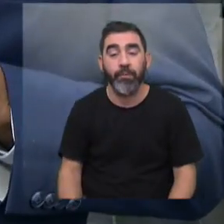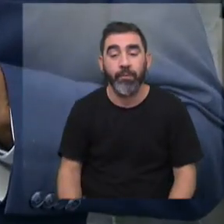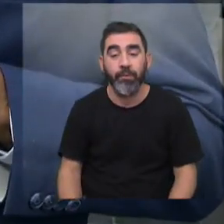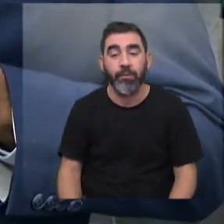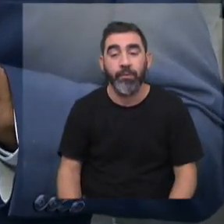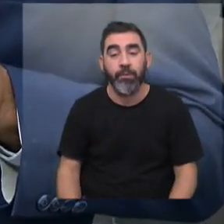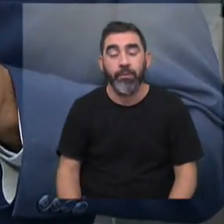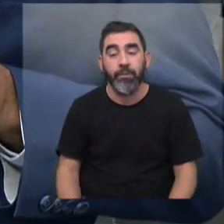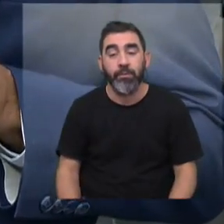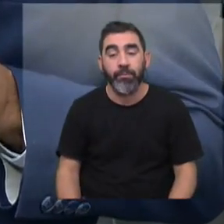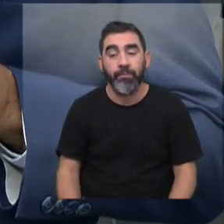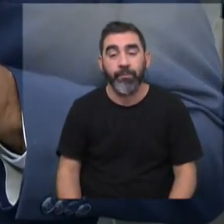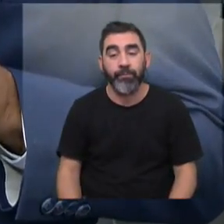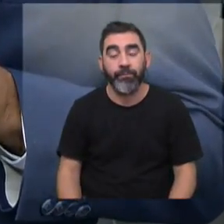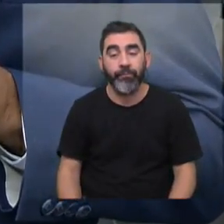Eduardo